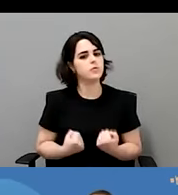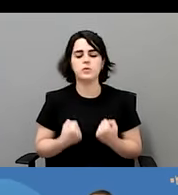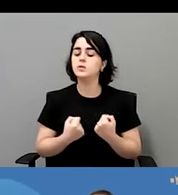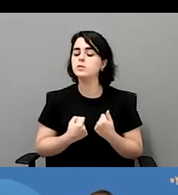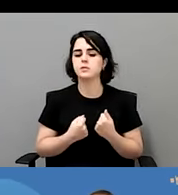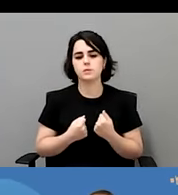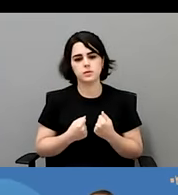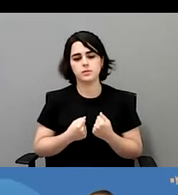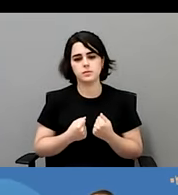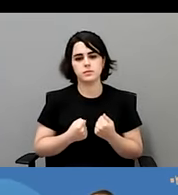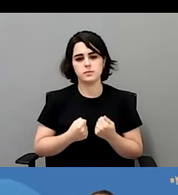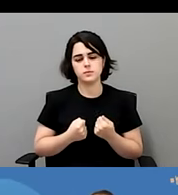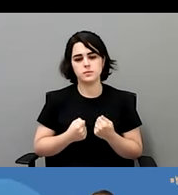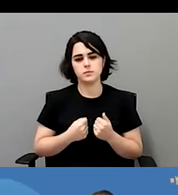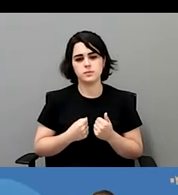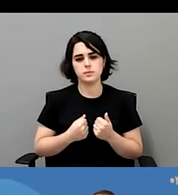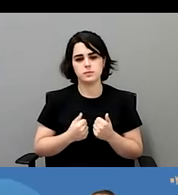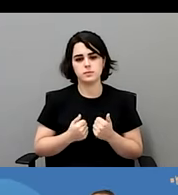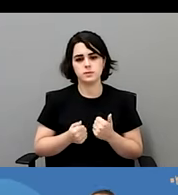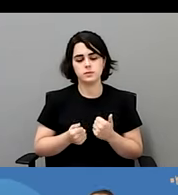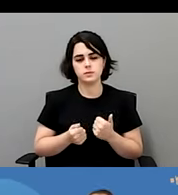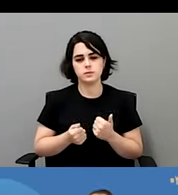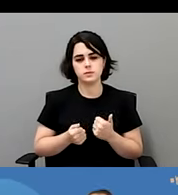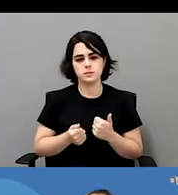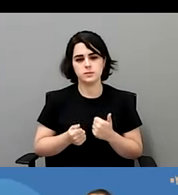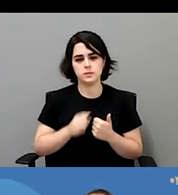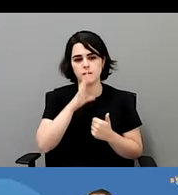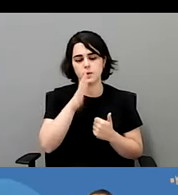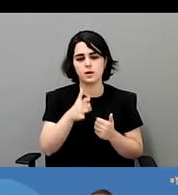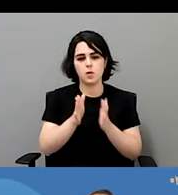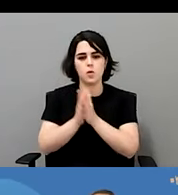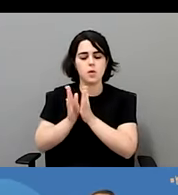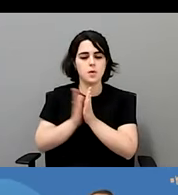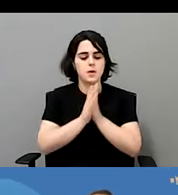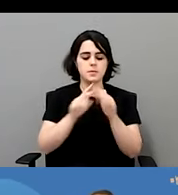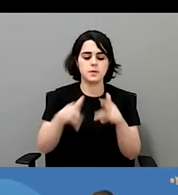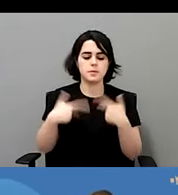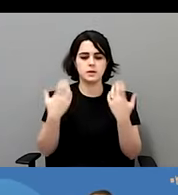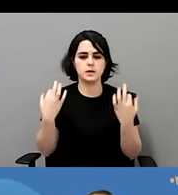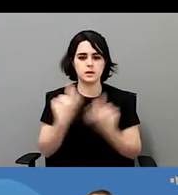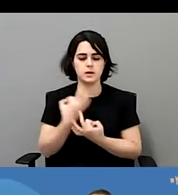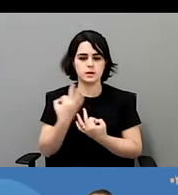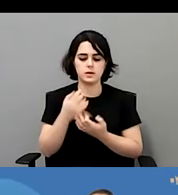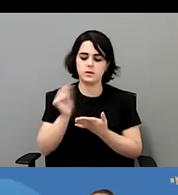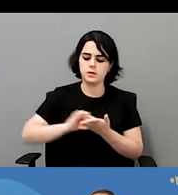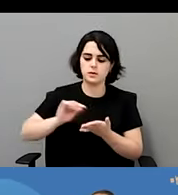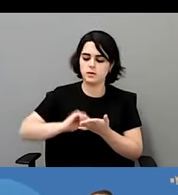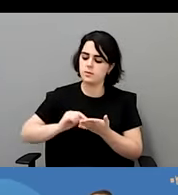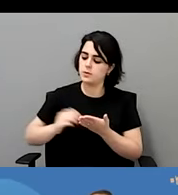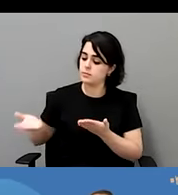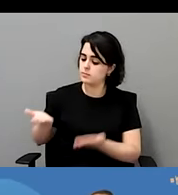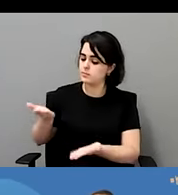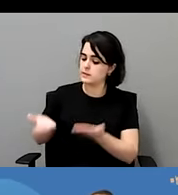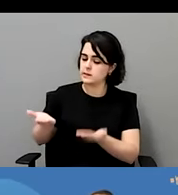yo dependía de que los compañeros me dejaran los apuntes,